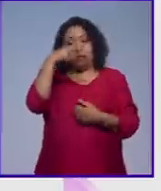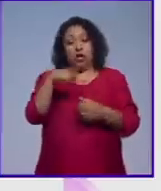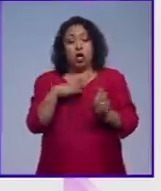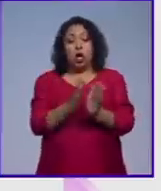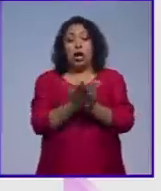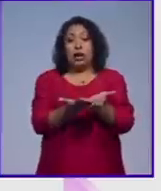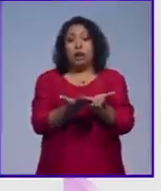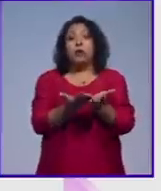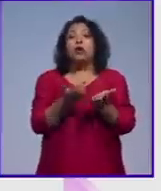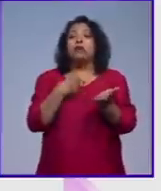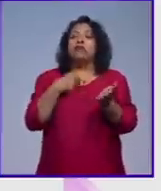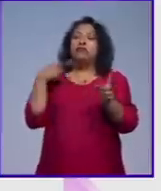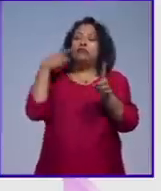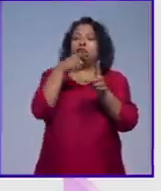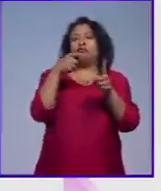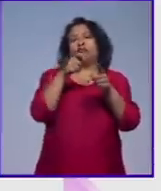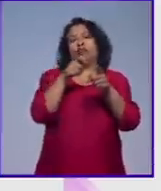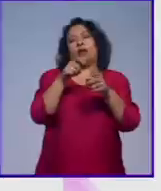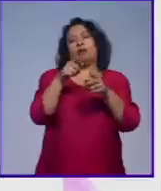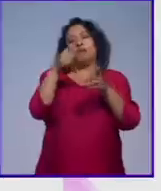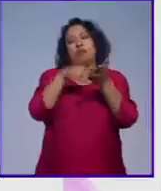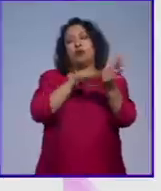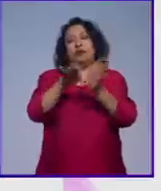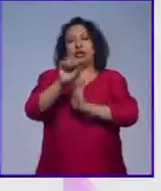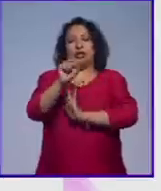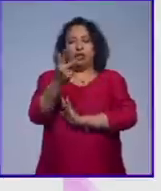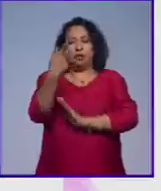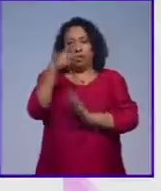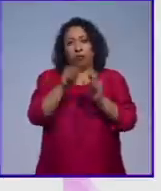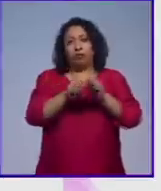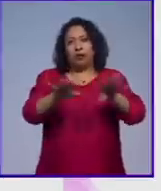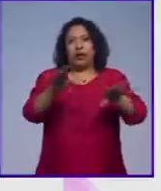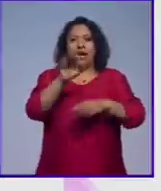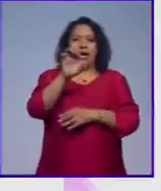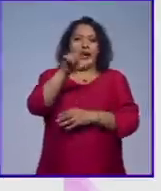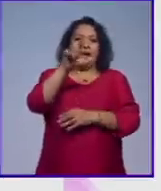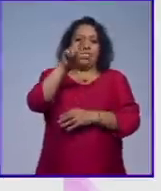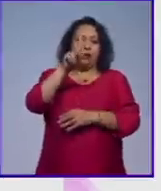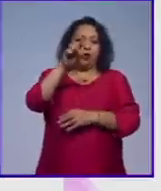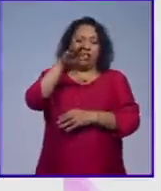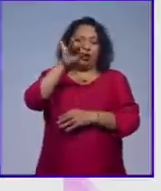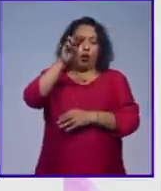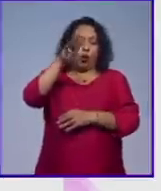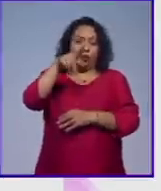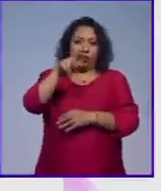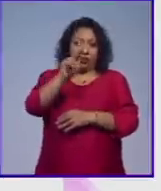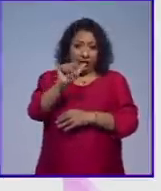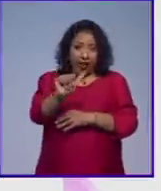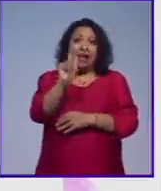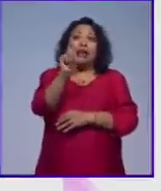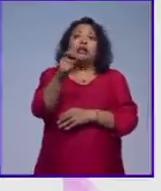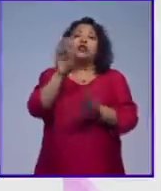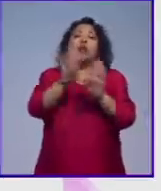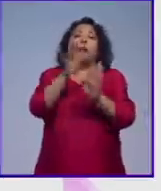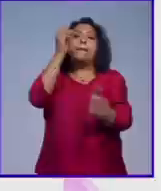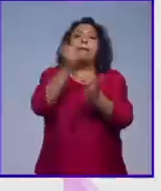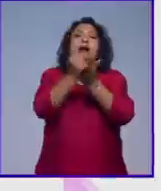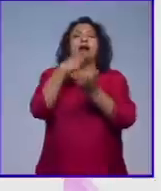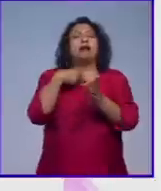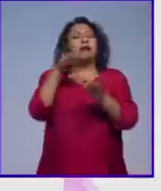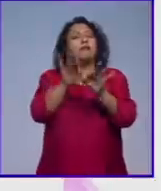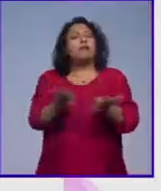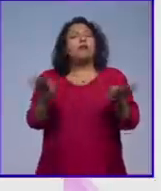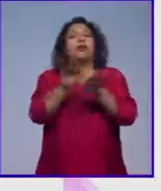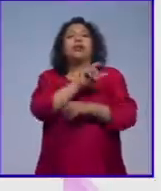se escribió mucho en torno al 68, pero esta publicación de Elena Poniatowska, pues es una marca muy, muy